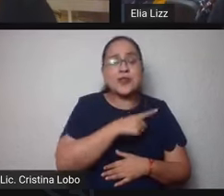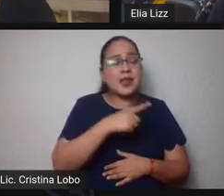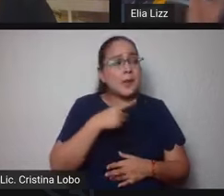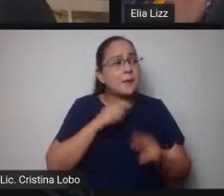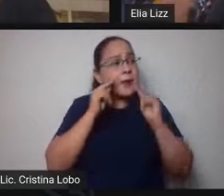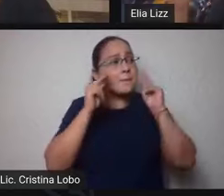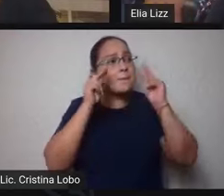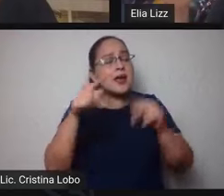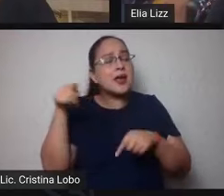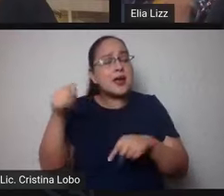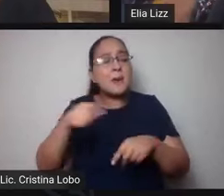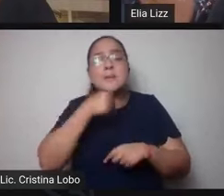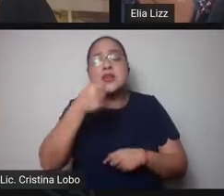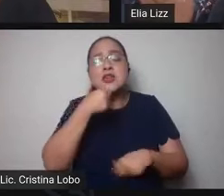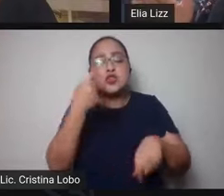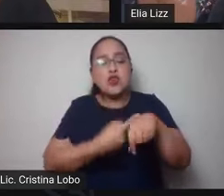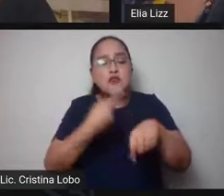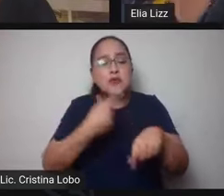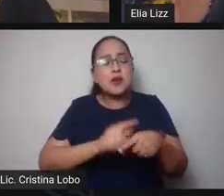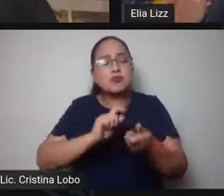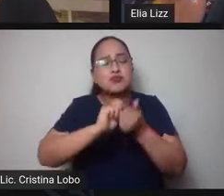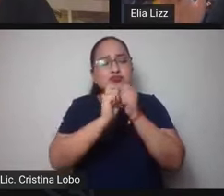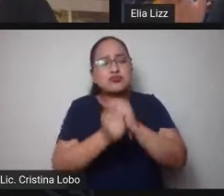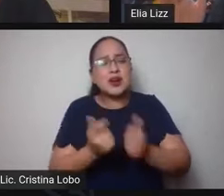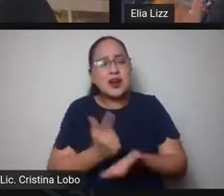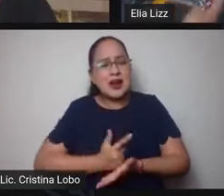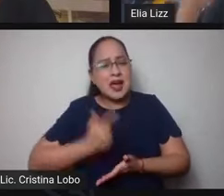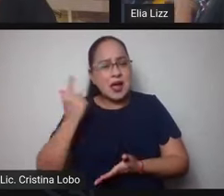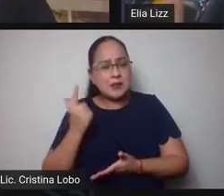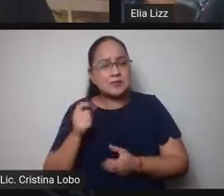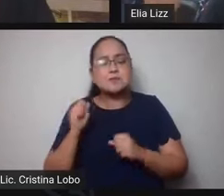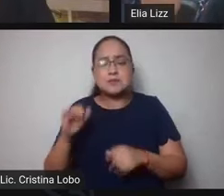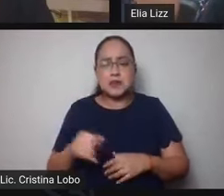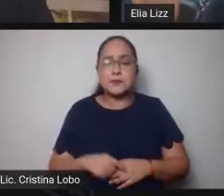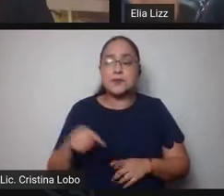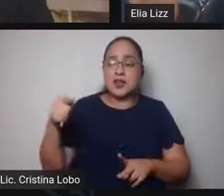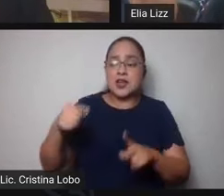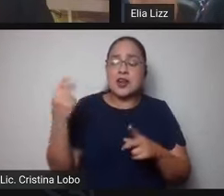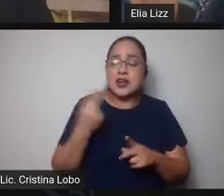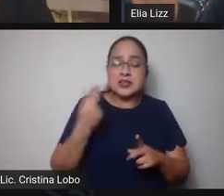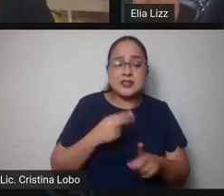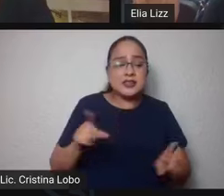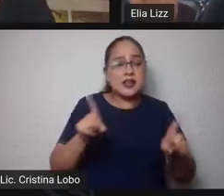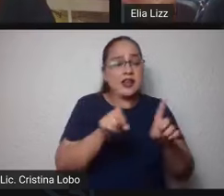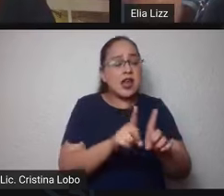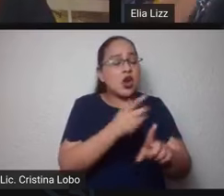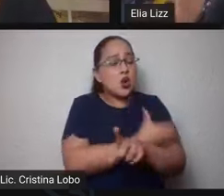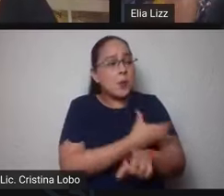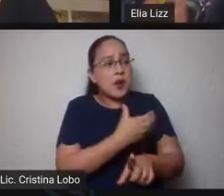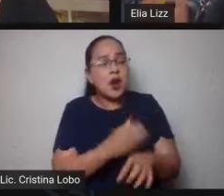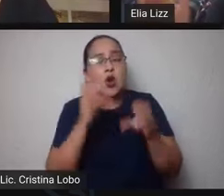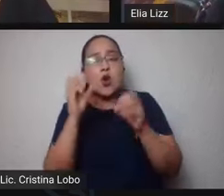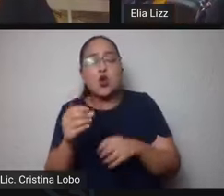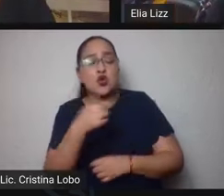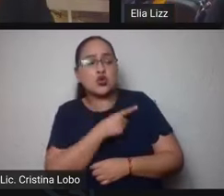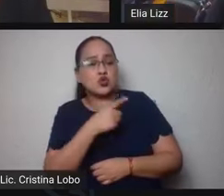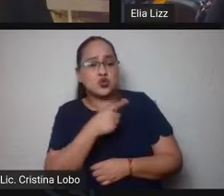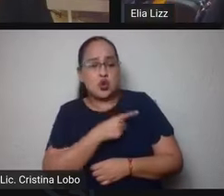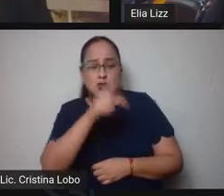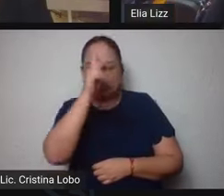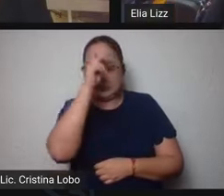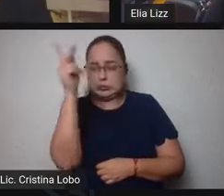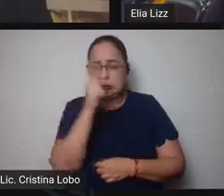pero tenemos con un problema, compañía versus soledad intensa. Y hay que